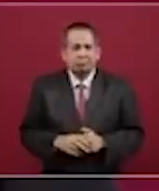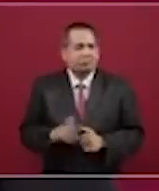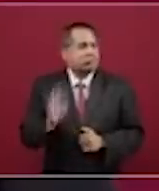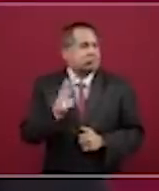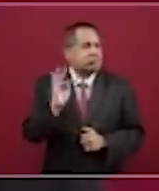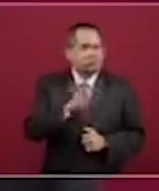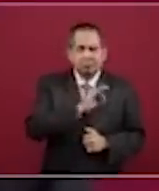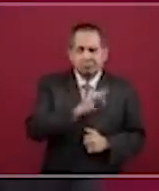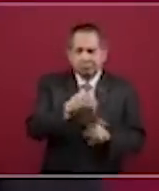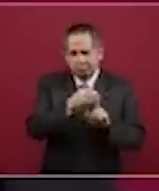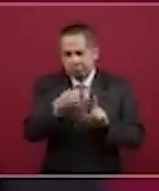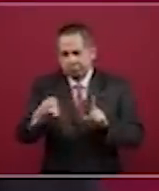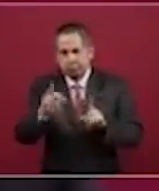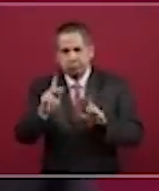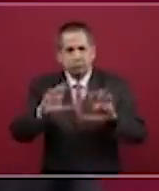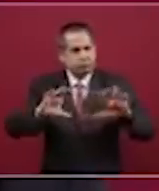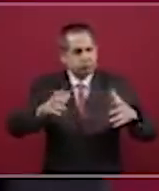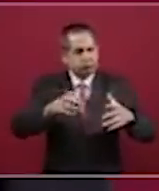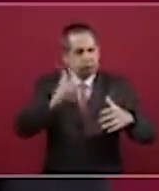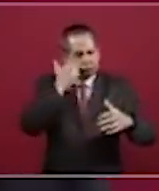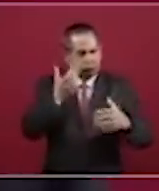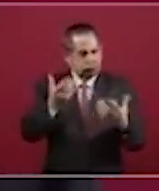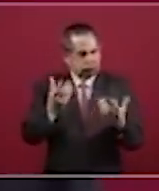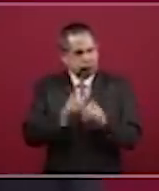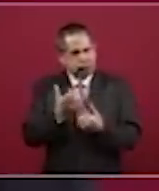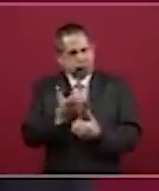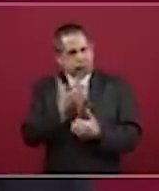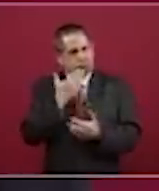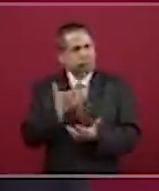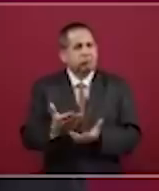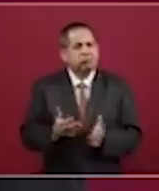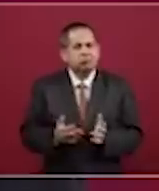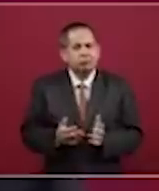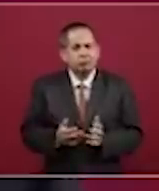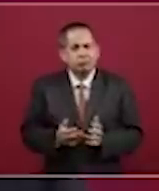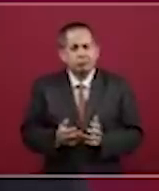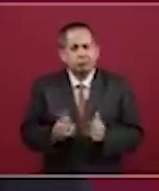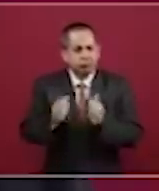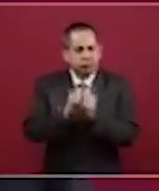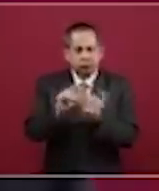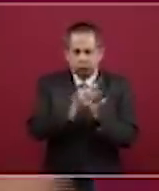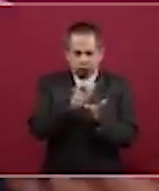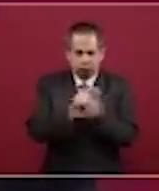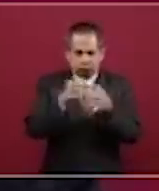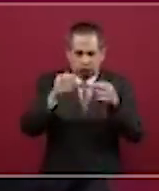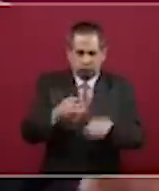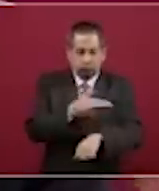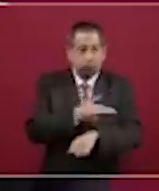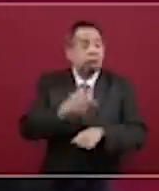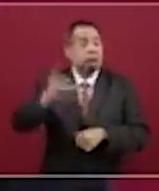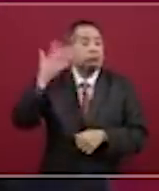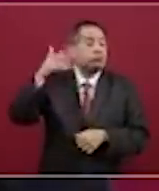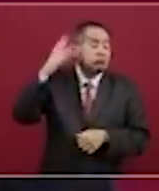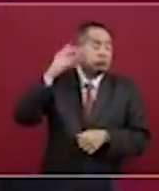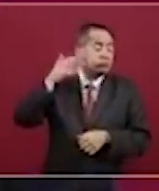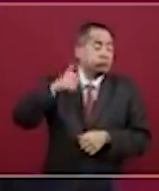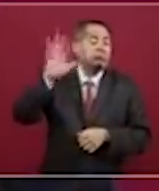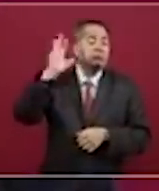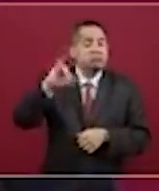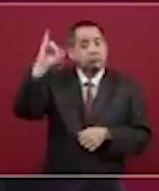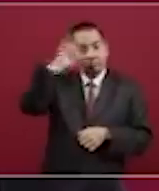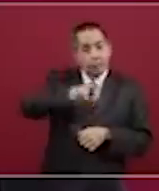organizarlo. Lo que pasa es que queremos hacerlo pues de manera legal. Lo hice cuando fui jefe de